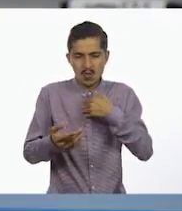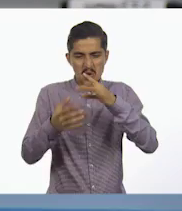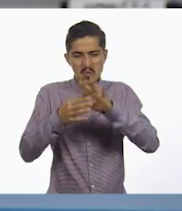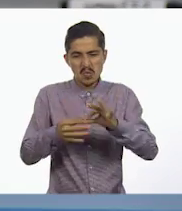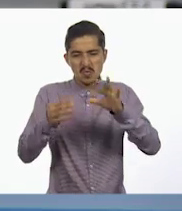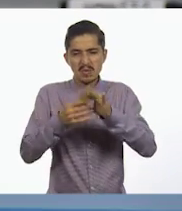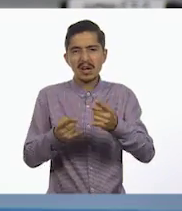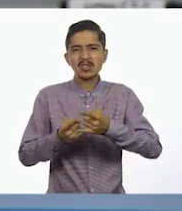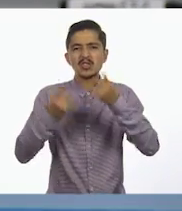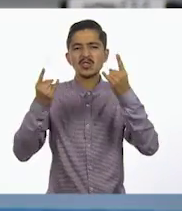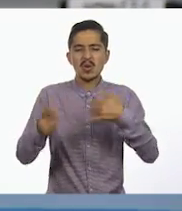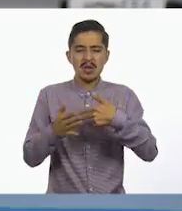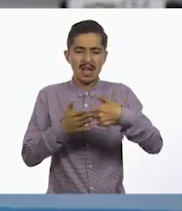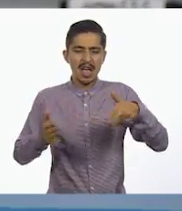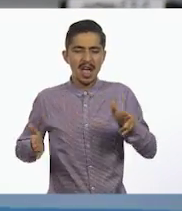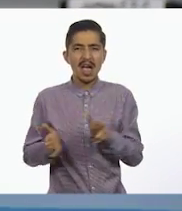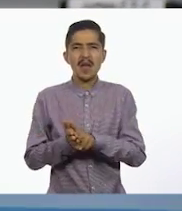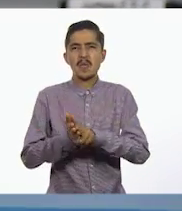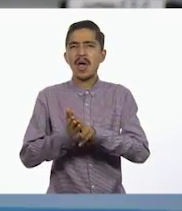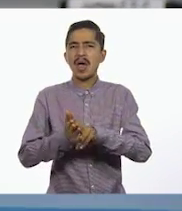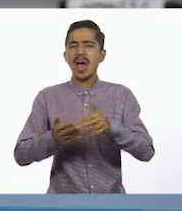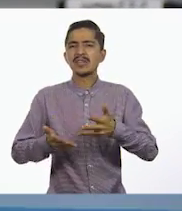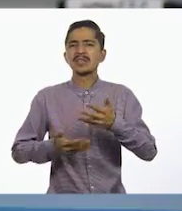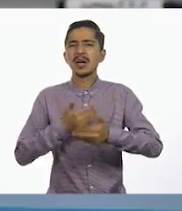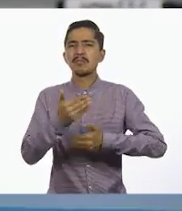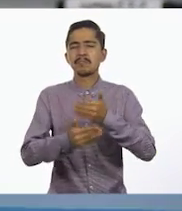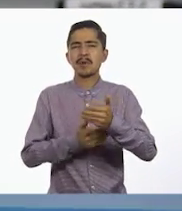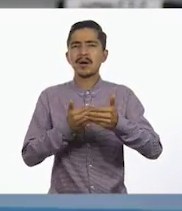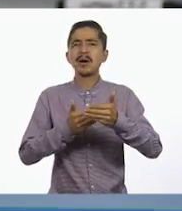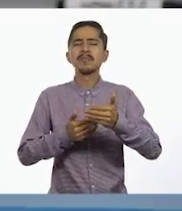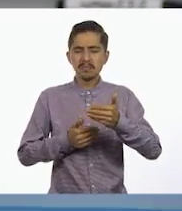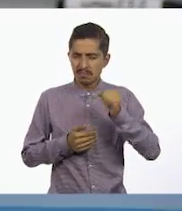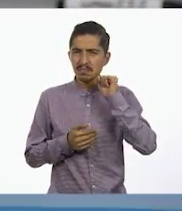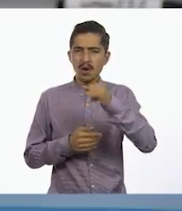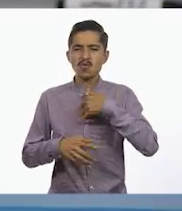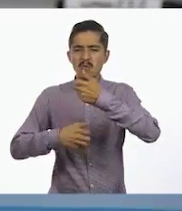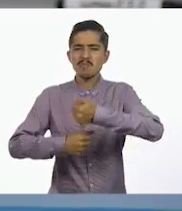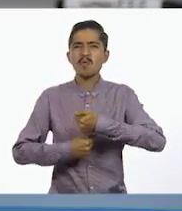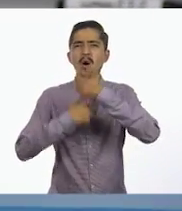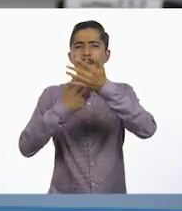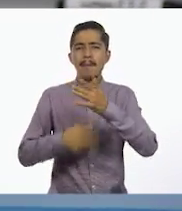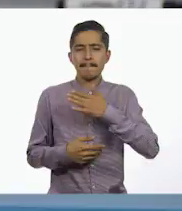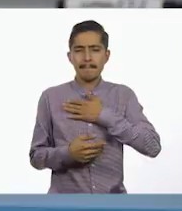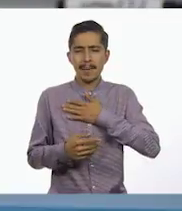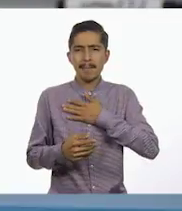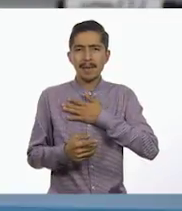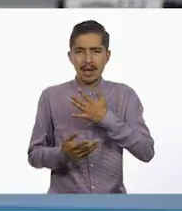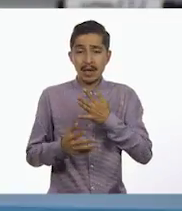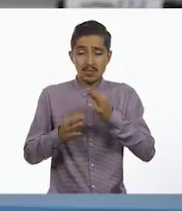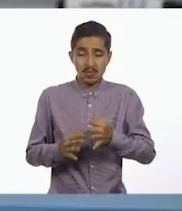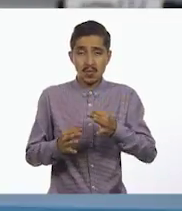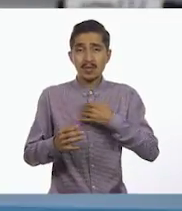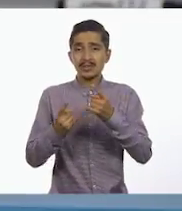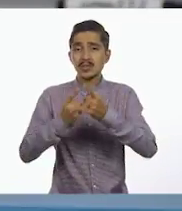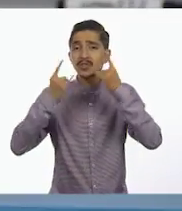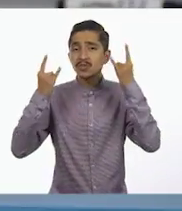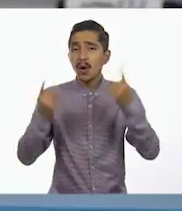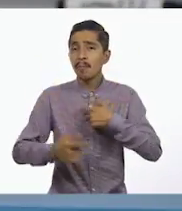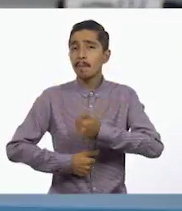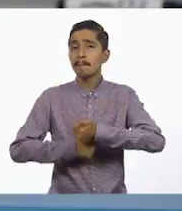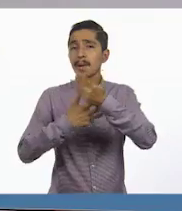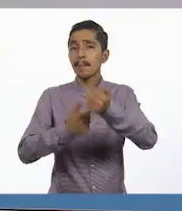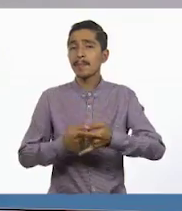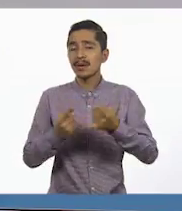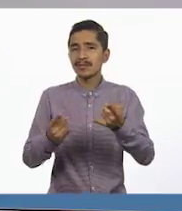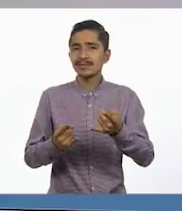propios actos heroicos. ¡Sí! Voy a ser el narrador de mis propias historias. Y te